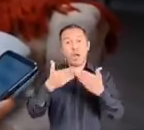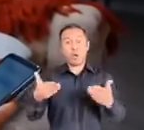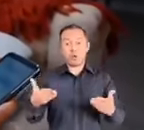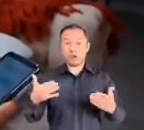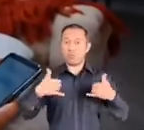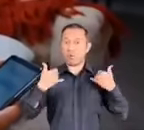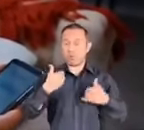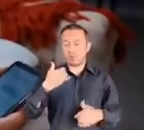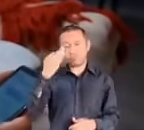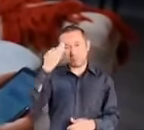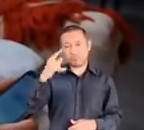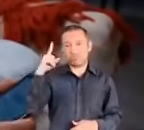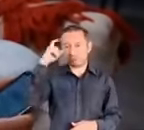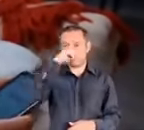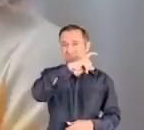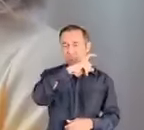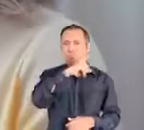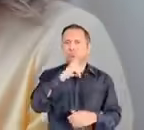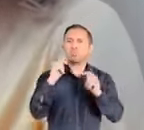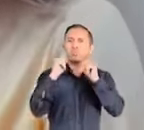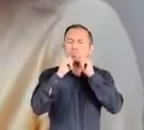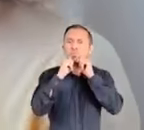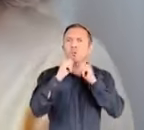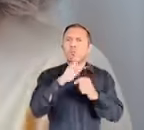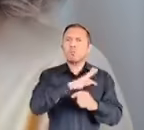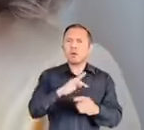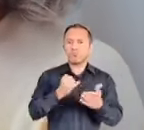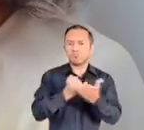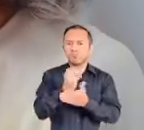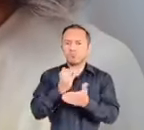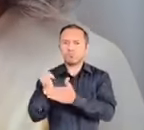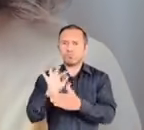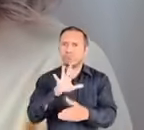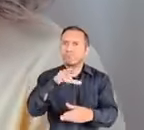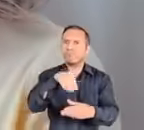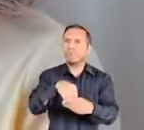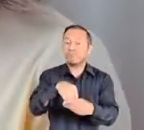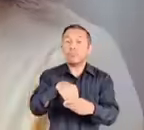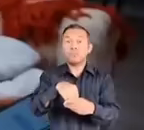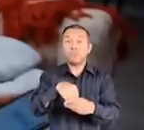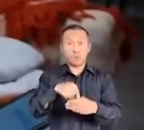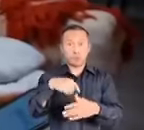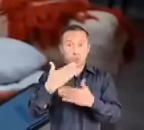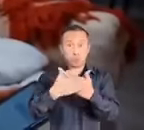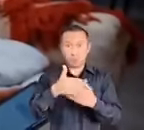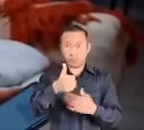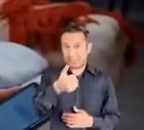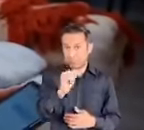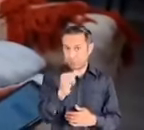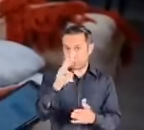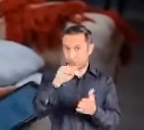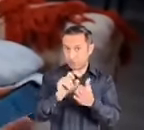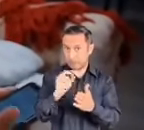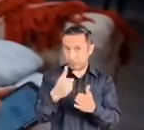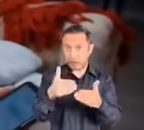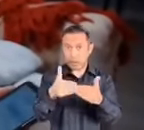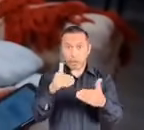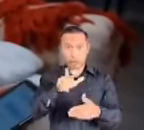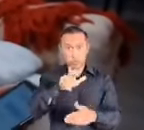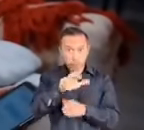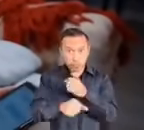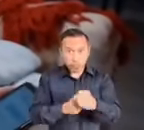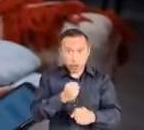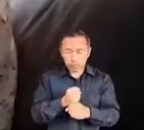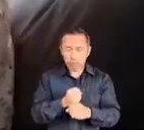Sabemos que son tiempos difíciles para ser joven. Pero también son buenos para participar en las decisiones importantes. Si cumples 18 antes del 6 de junio